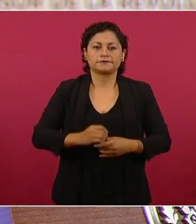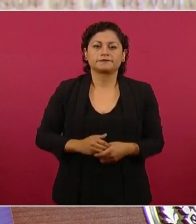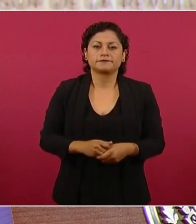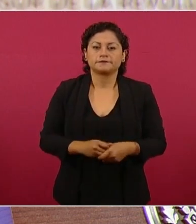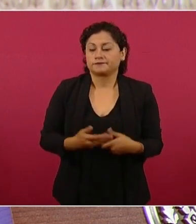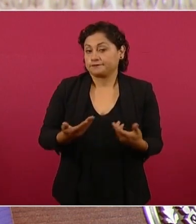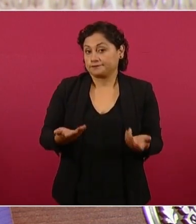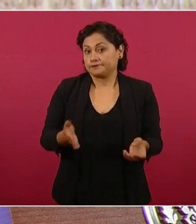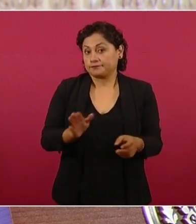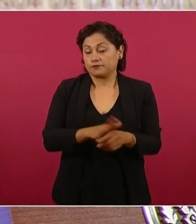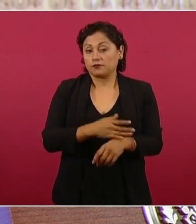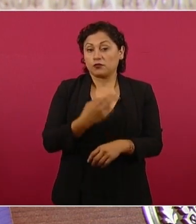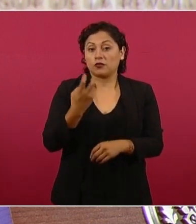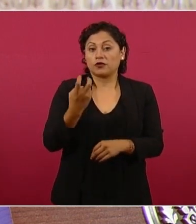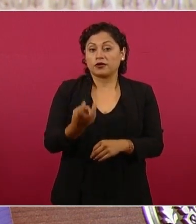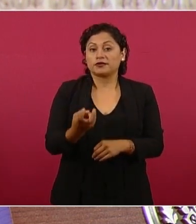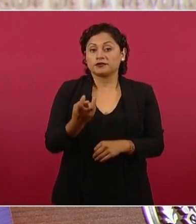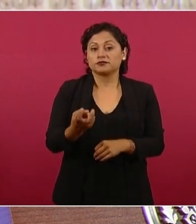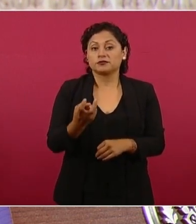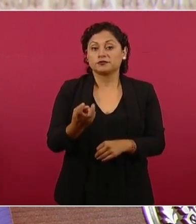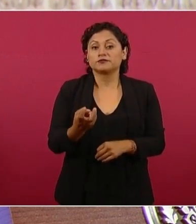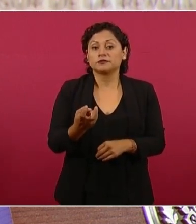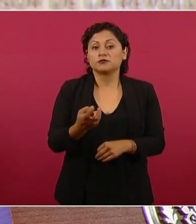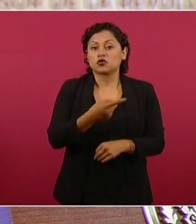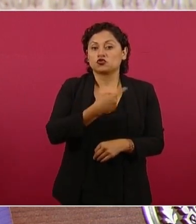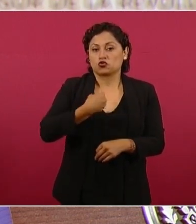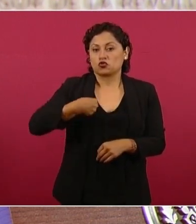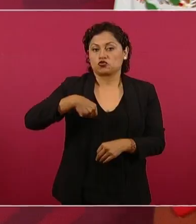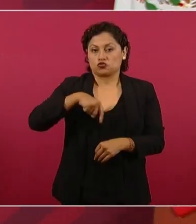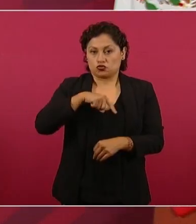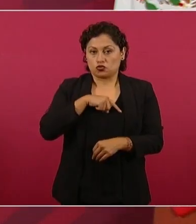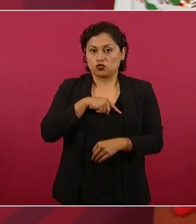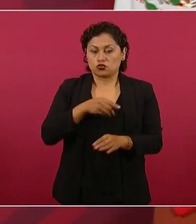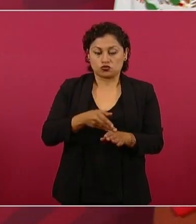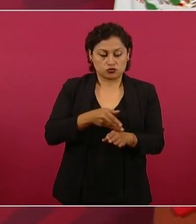Por eso tomamos la decisión